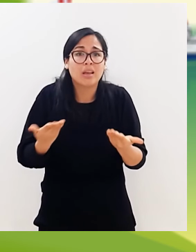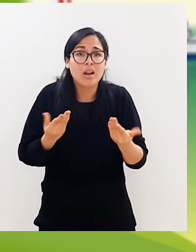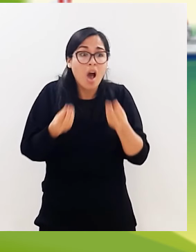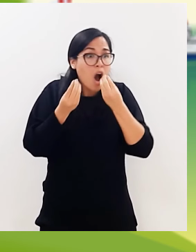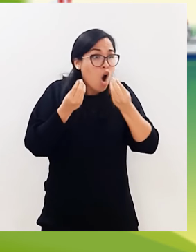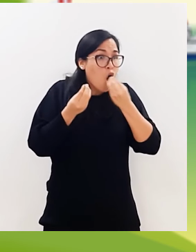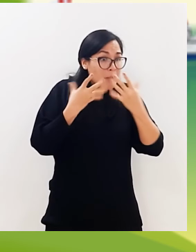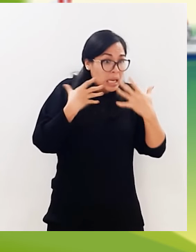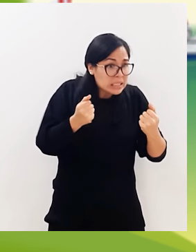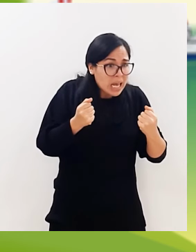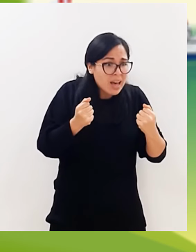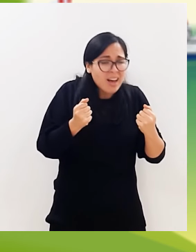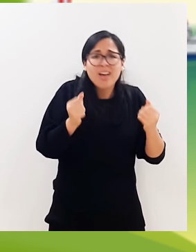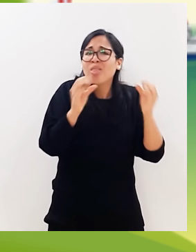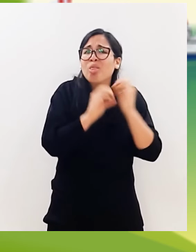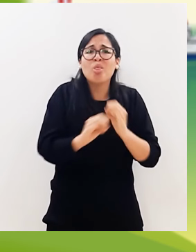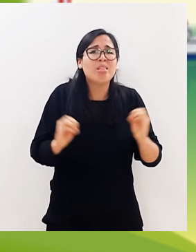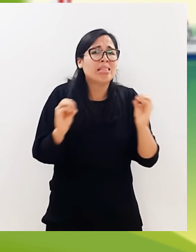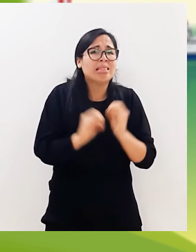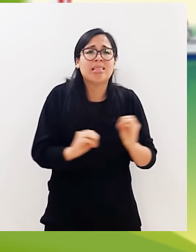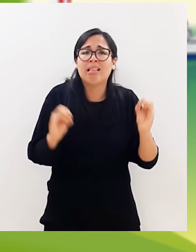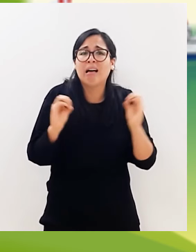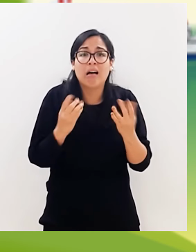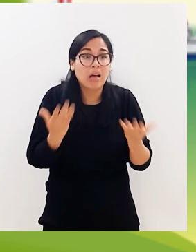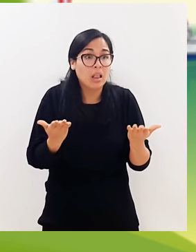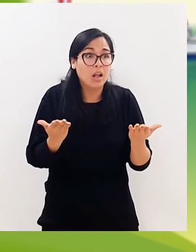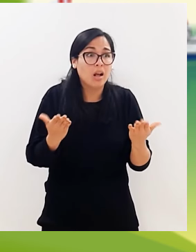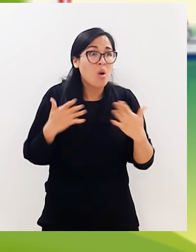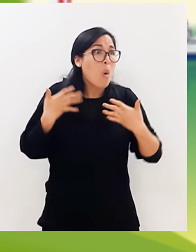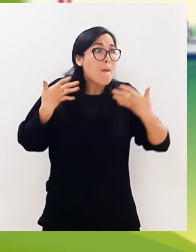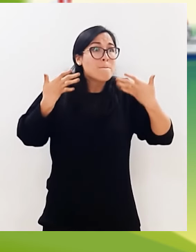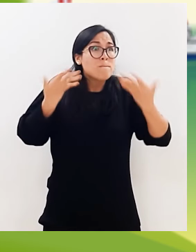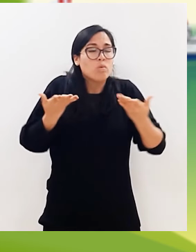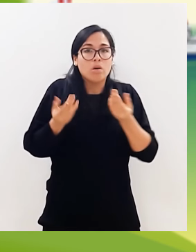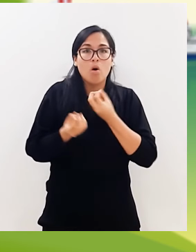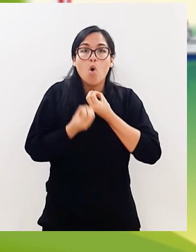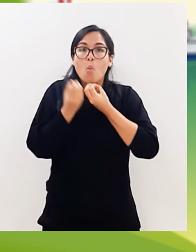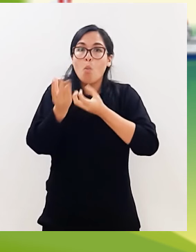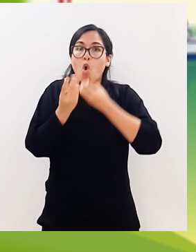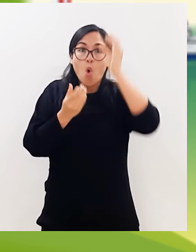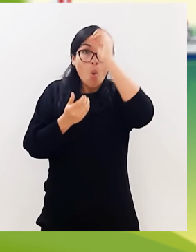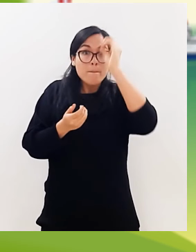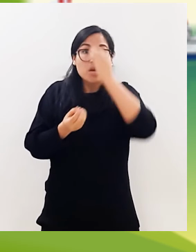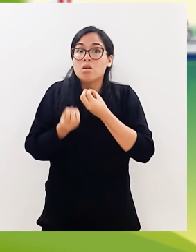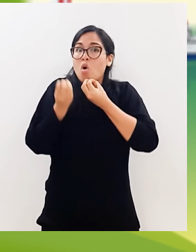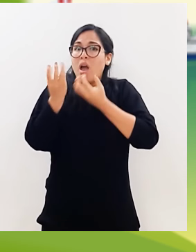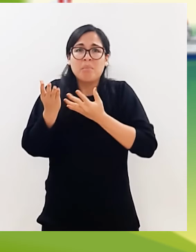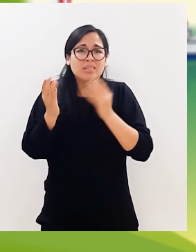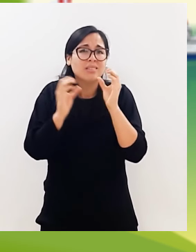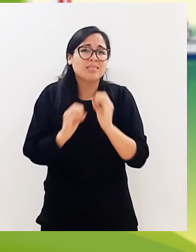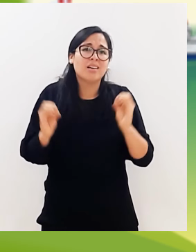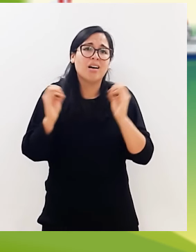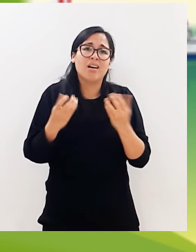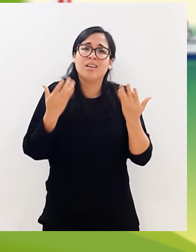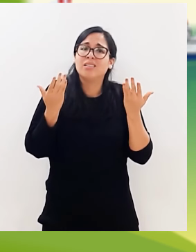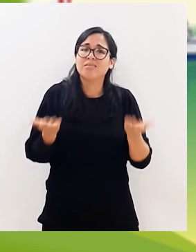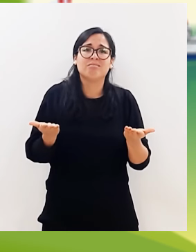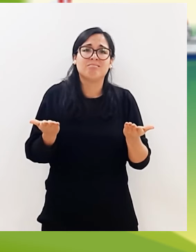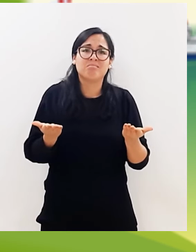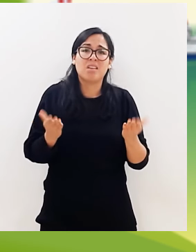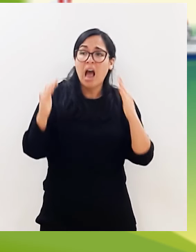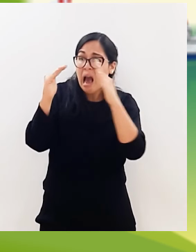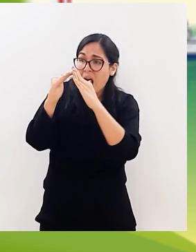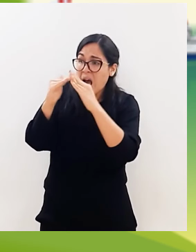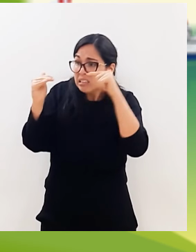una alimentación adecuada Tampoco pueden expresar su opinión Y ni tan siquiera